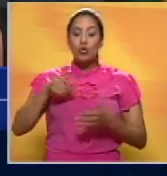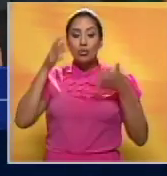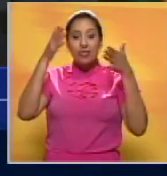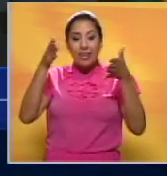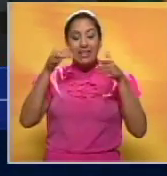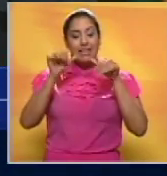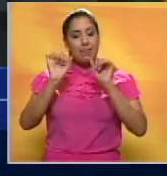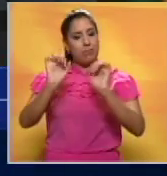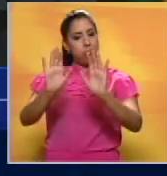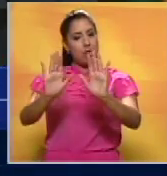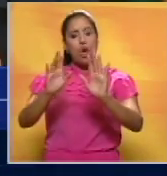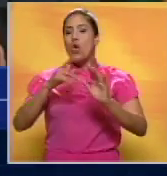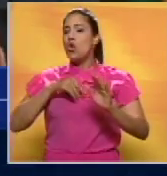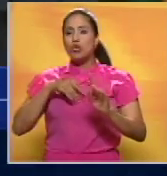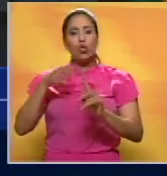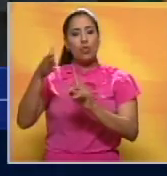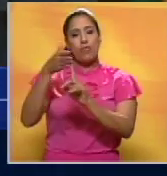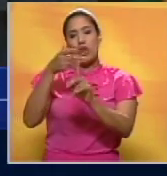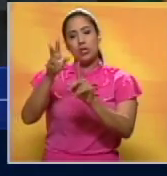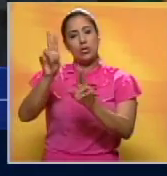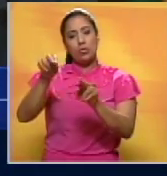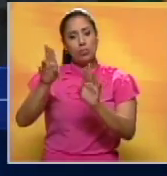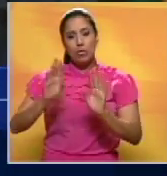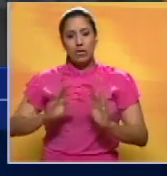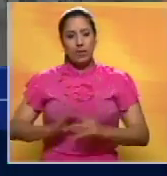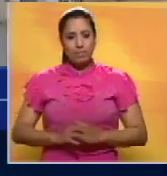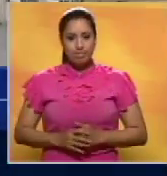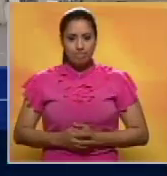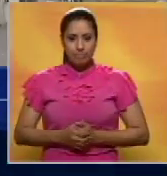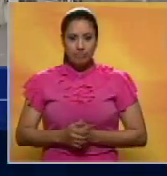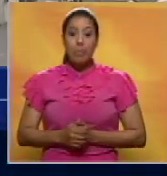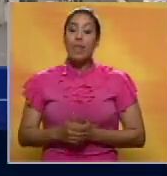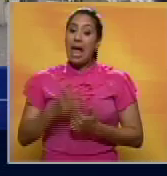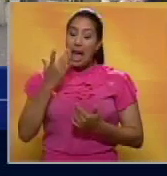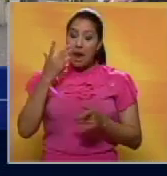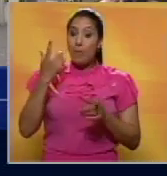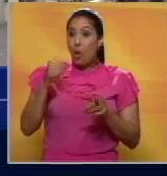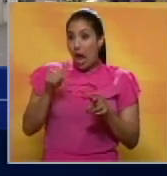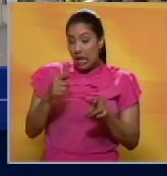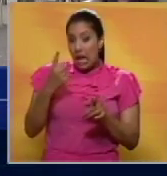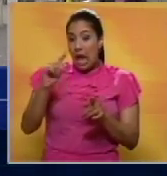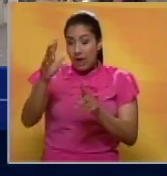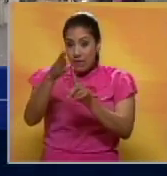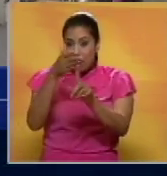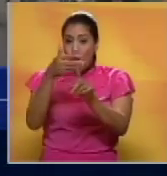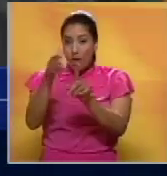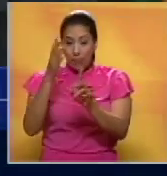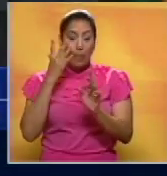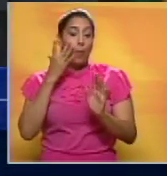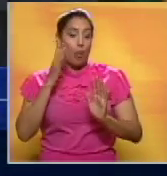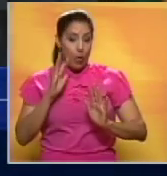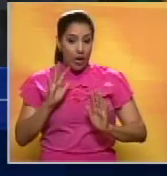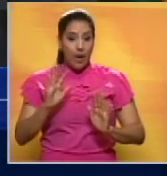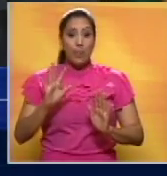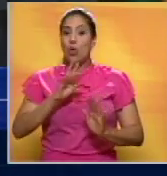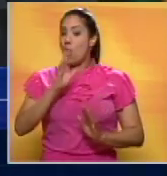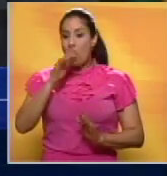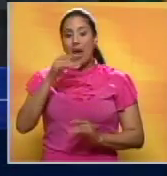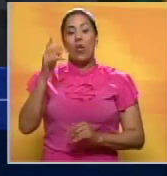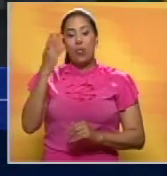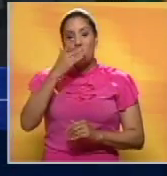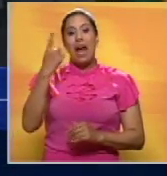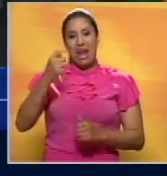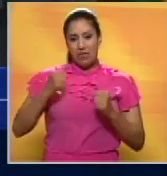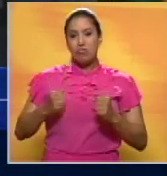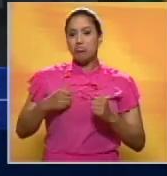es contener, no reprimir. Si aquí hubiera la decisión de reprimir, no tengan duda de que